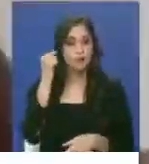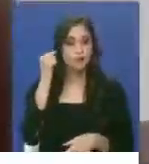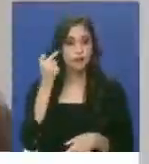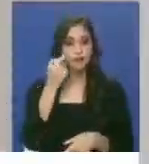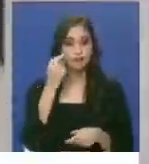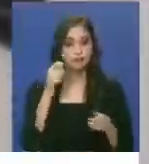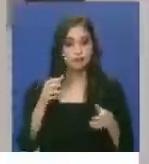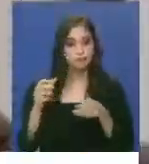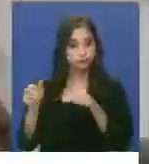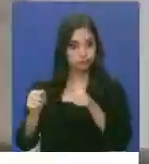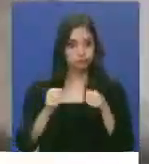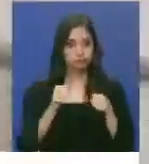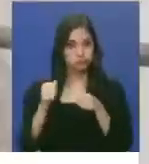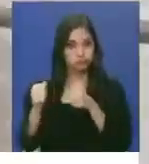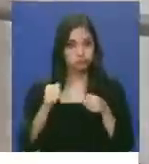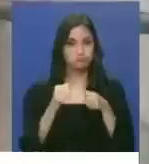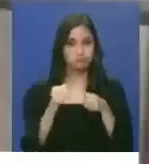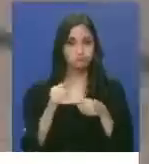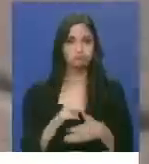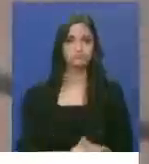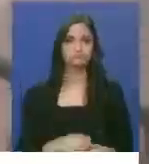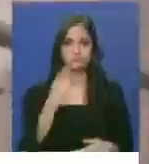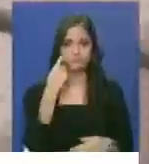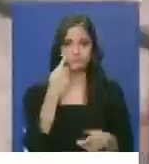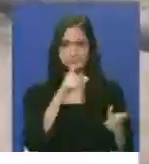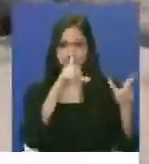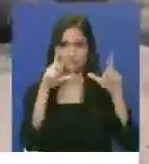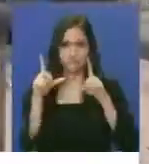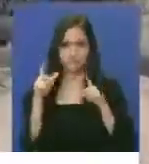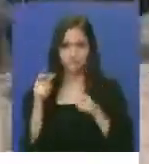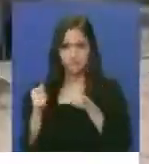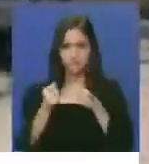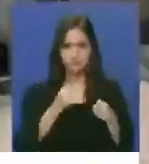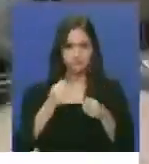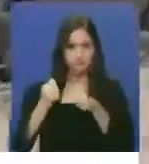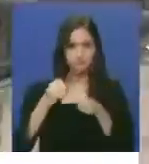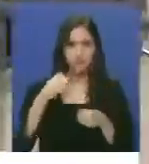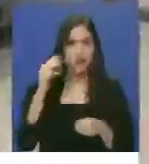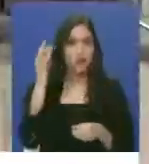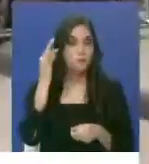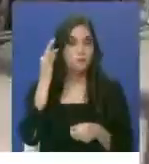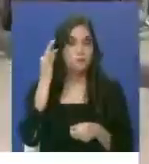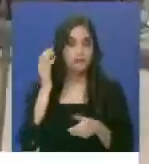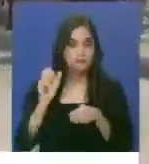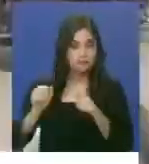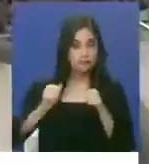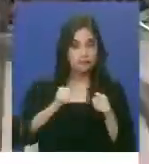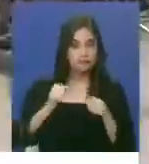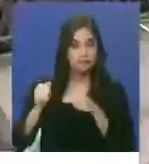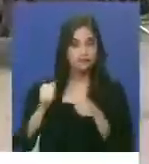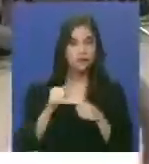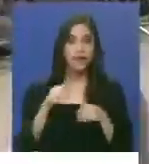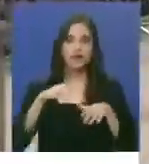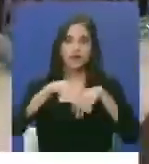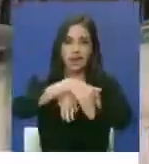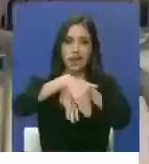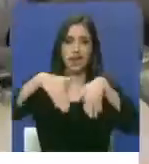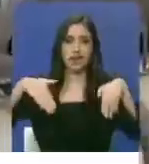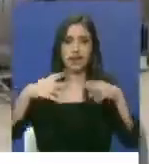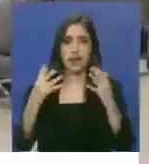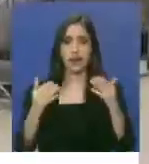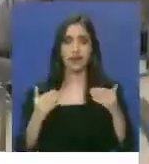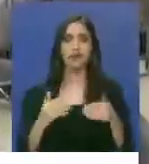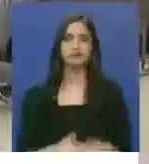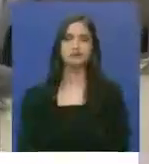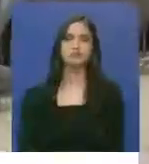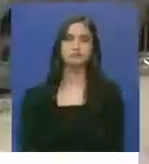de TVN en este instante. Ustedes pueden observar aquí una de las dirigentes, conocida como Ñaña, haciendo, pues sacando lo que es